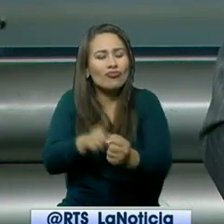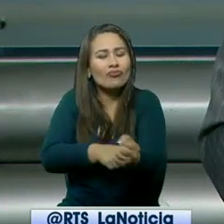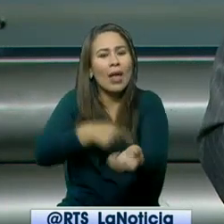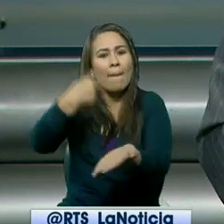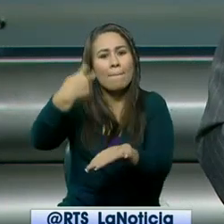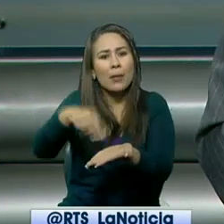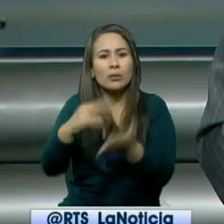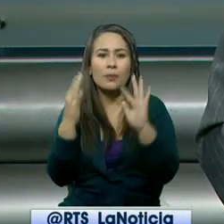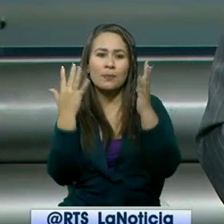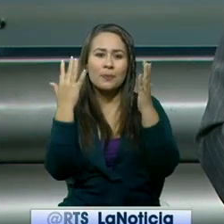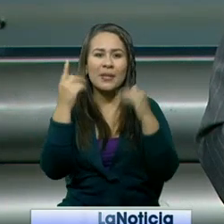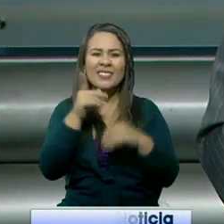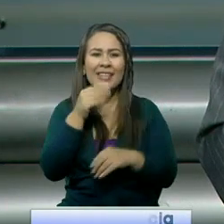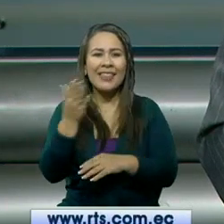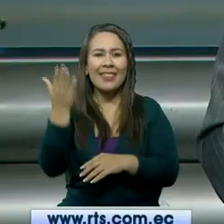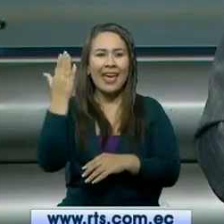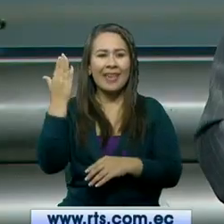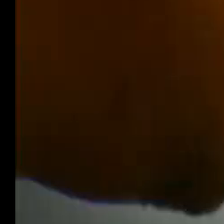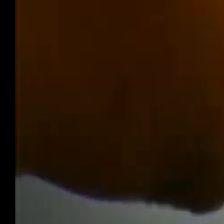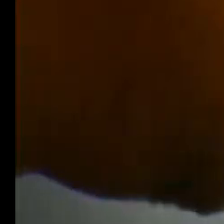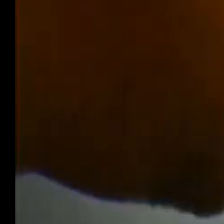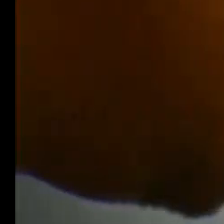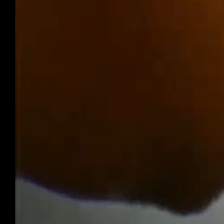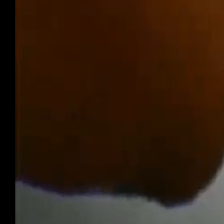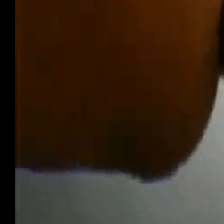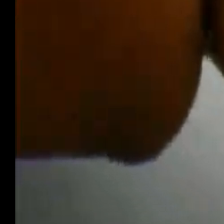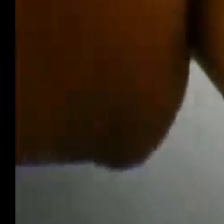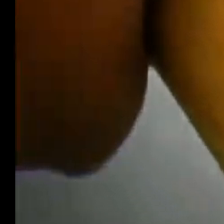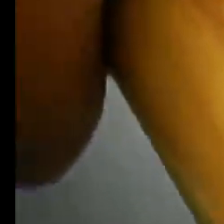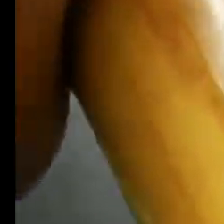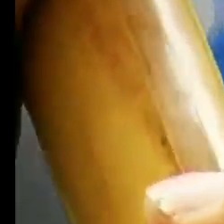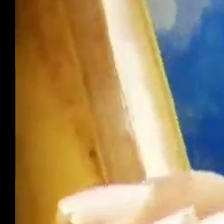música precolombinas.